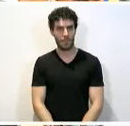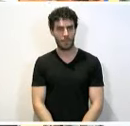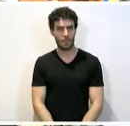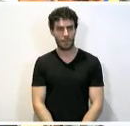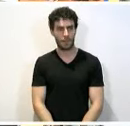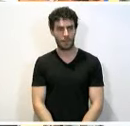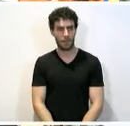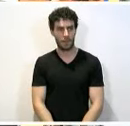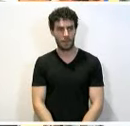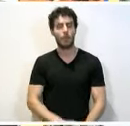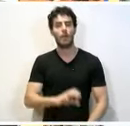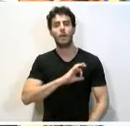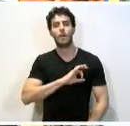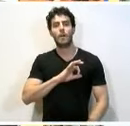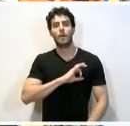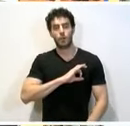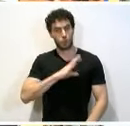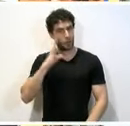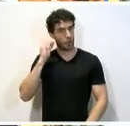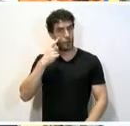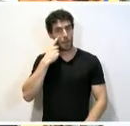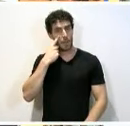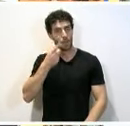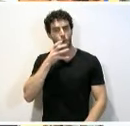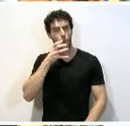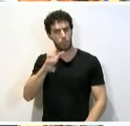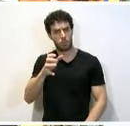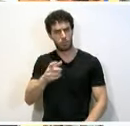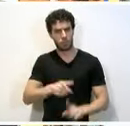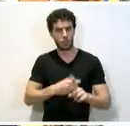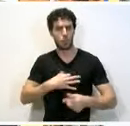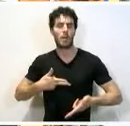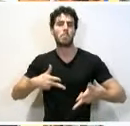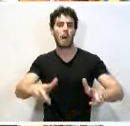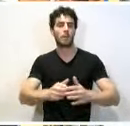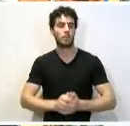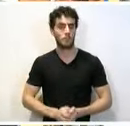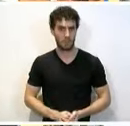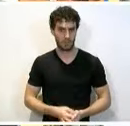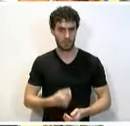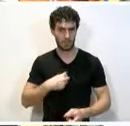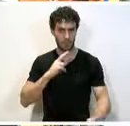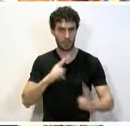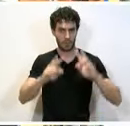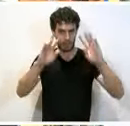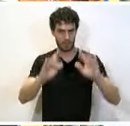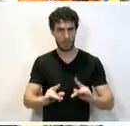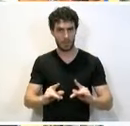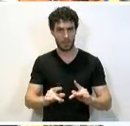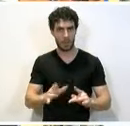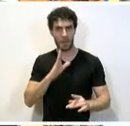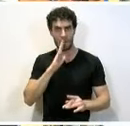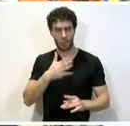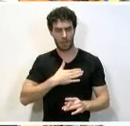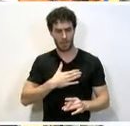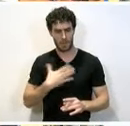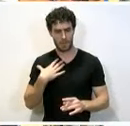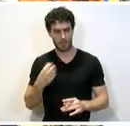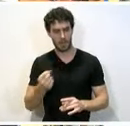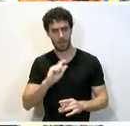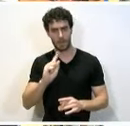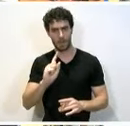Pues mire, señoría, efectivamente usted puede utilizar la interpelación para lo que sea y yo le he respondido, porque a mí no me va a pillar, porque yo